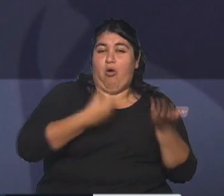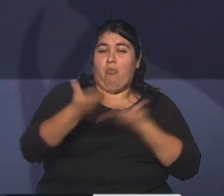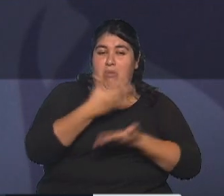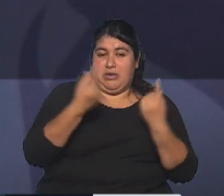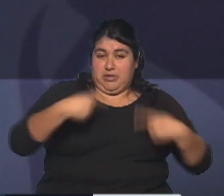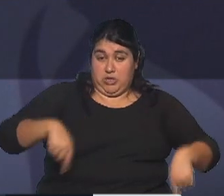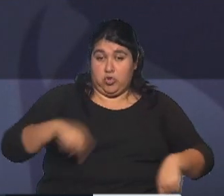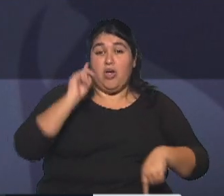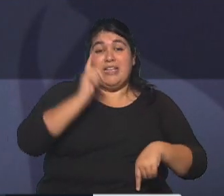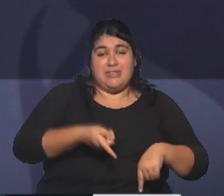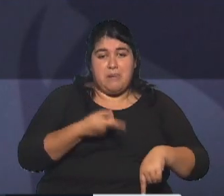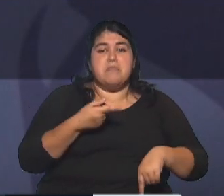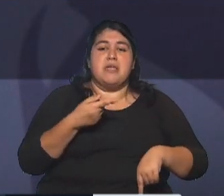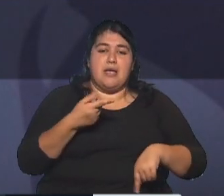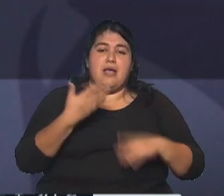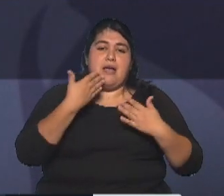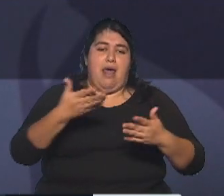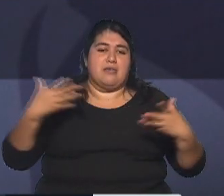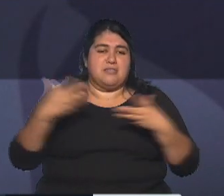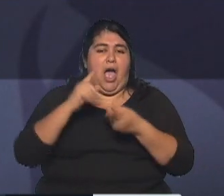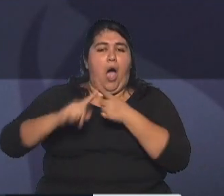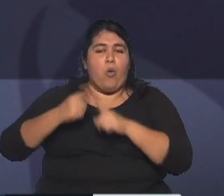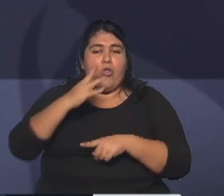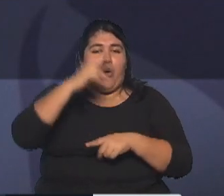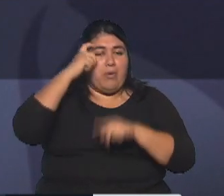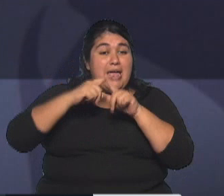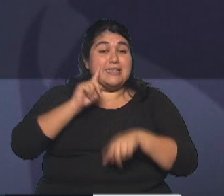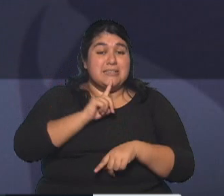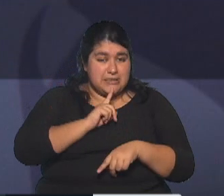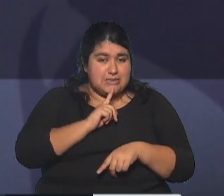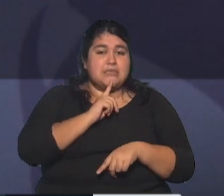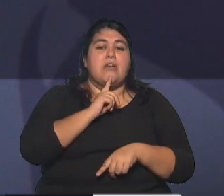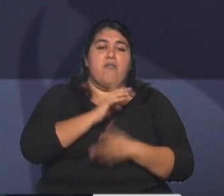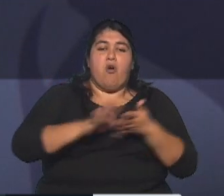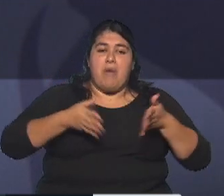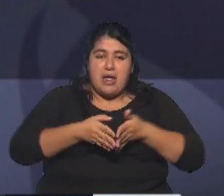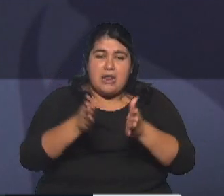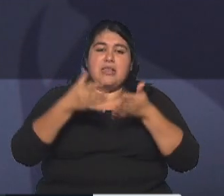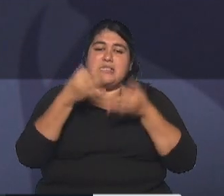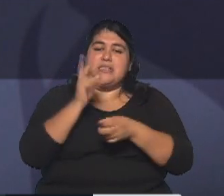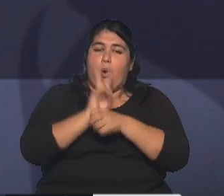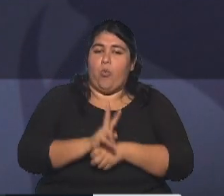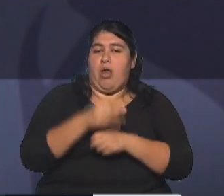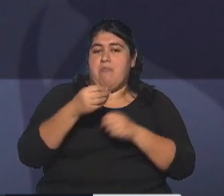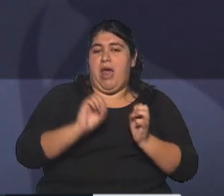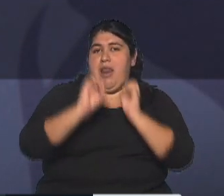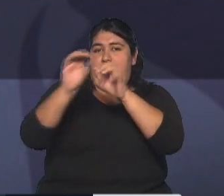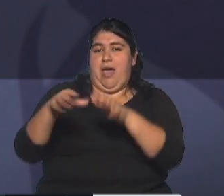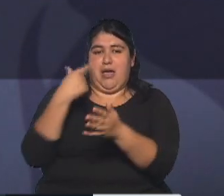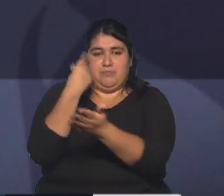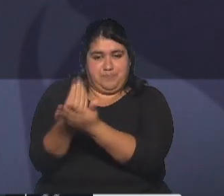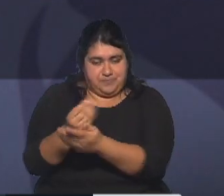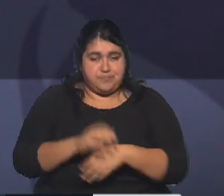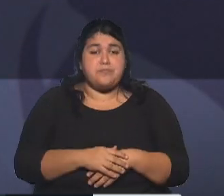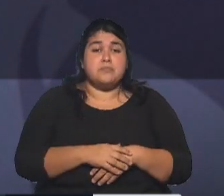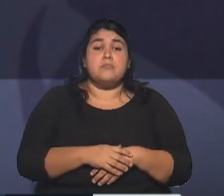by Brexit freedoms, will provide safe and legal routes for asylum while disrupting